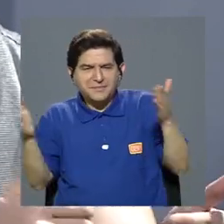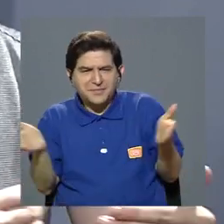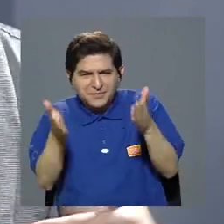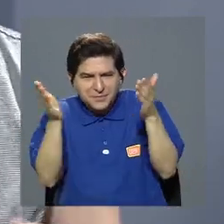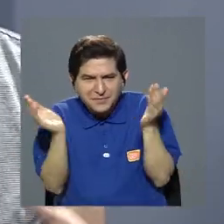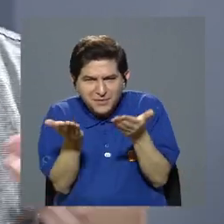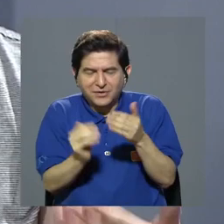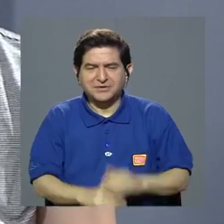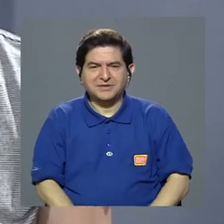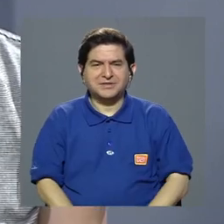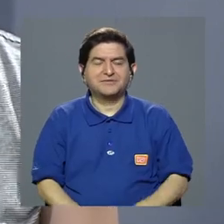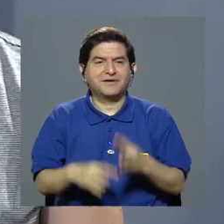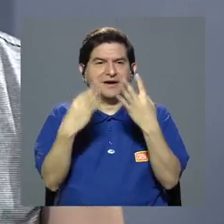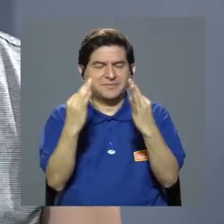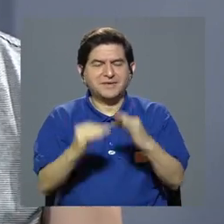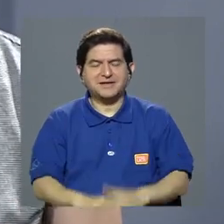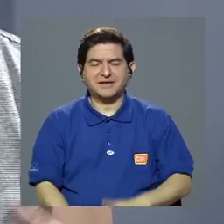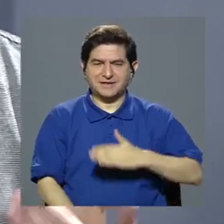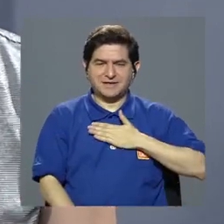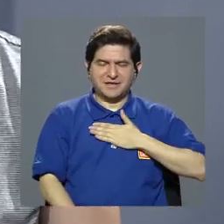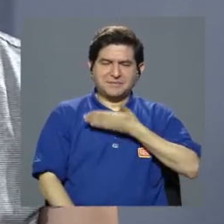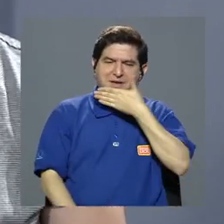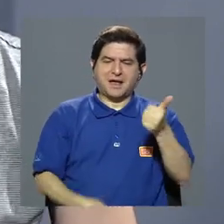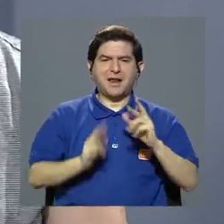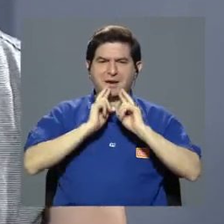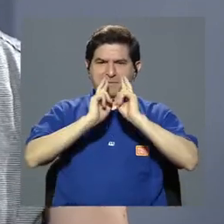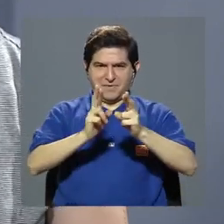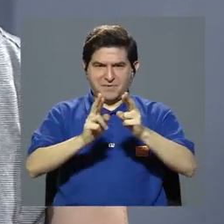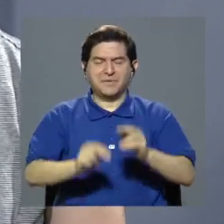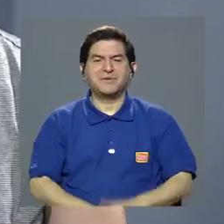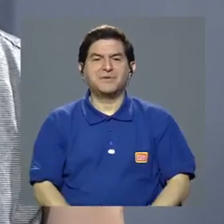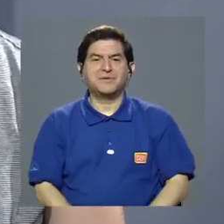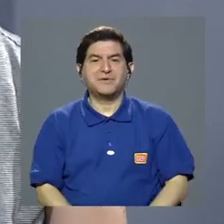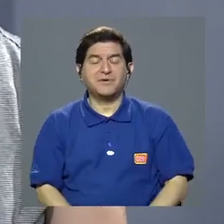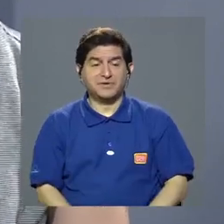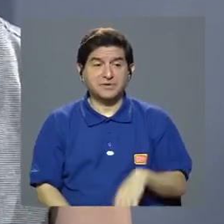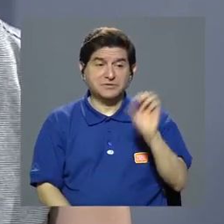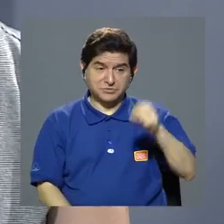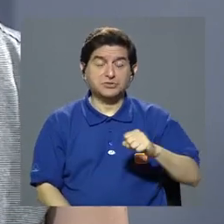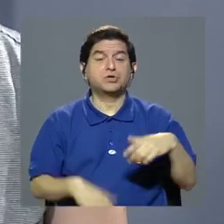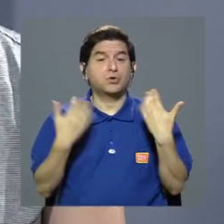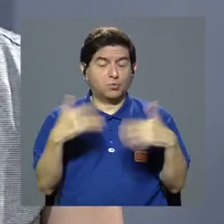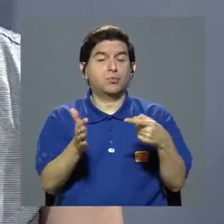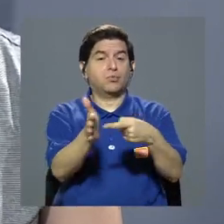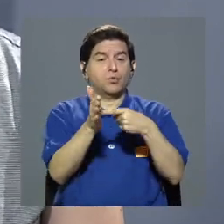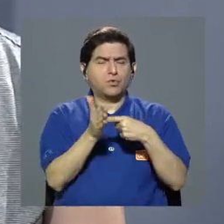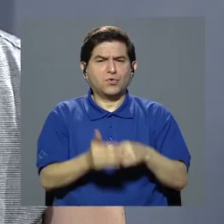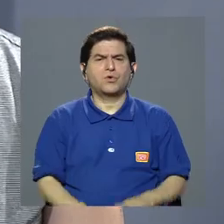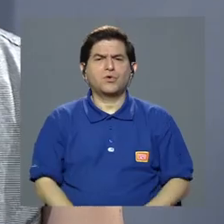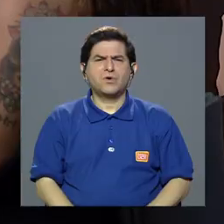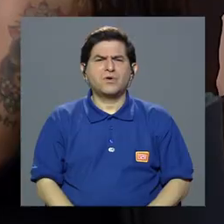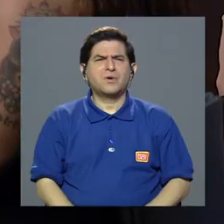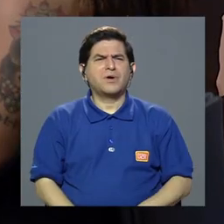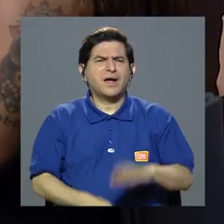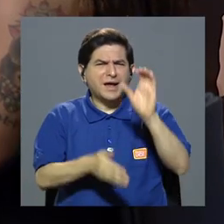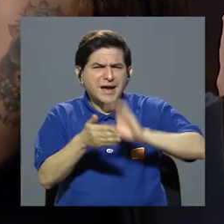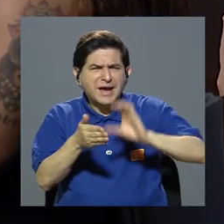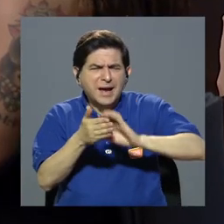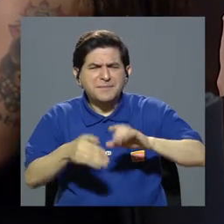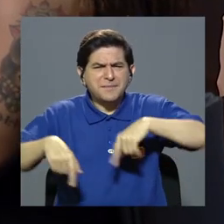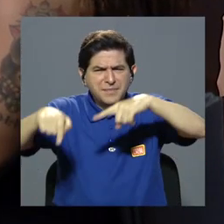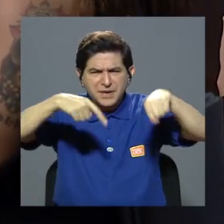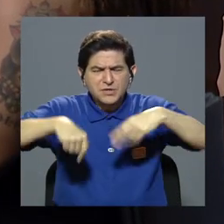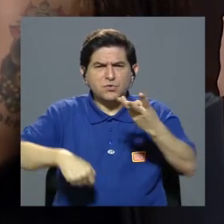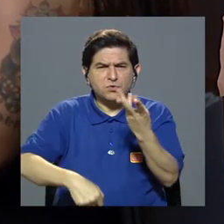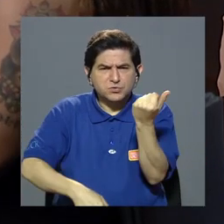está ahí como motivando y sacando lo mejor de mí entonces por ese lado sí ha sido bastante demandante cuántos episodios más